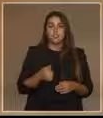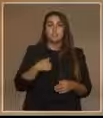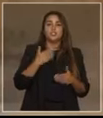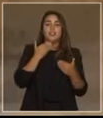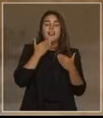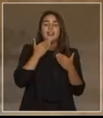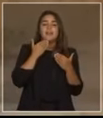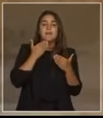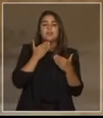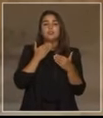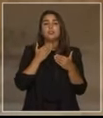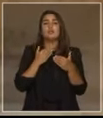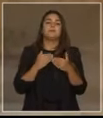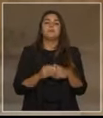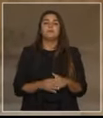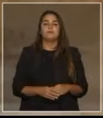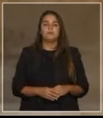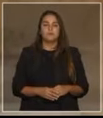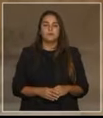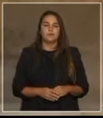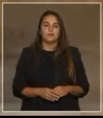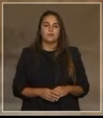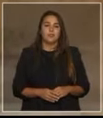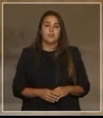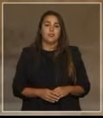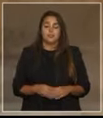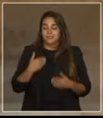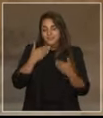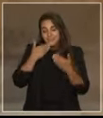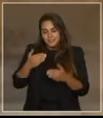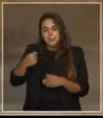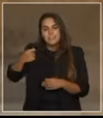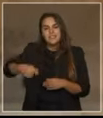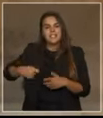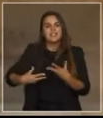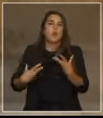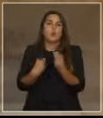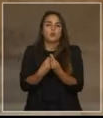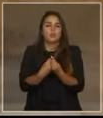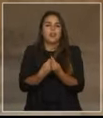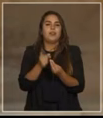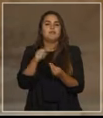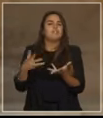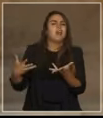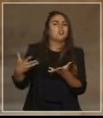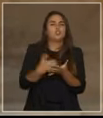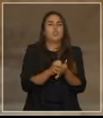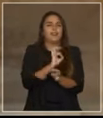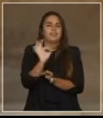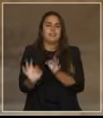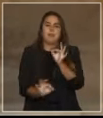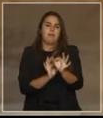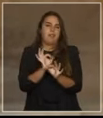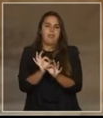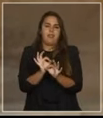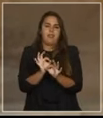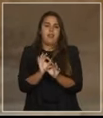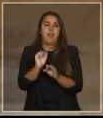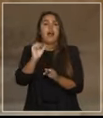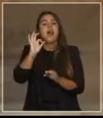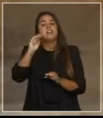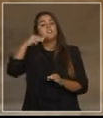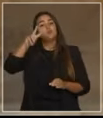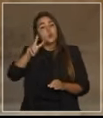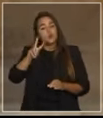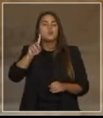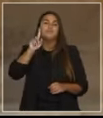Agradecimiento, en primer lugar, a la presidenta de la Junta y a toda la Asamblea, a ADMO y